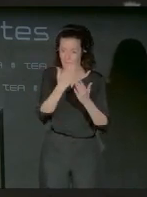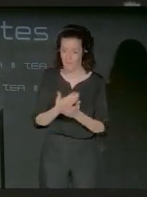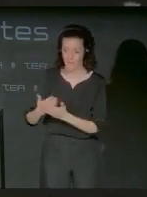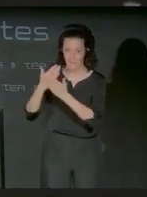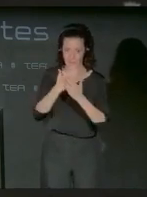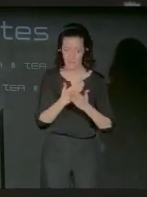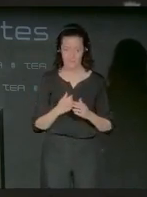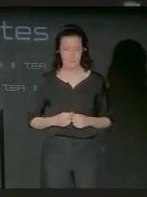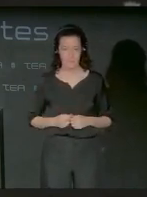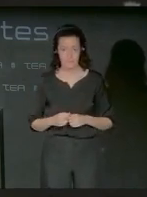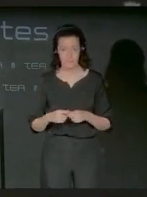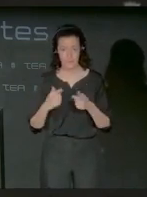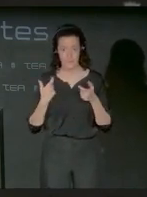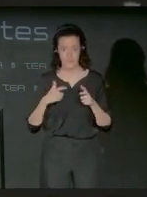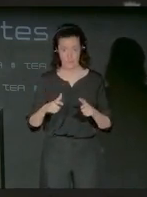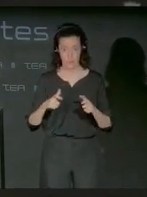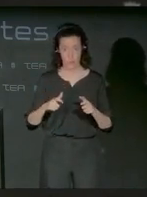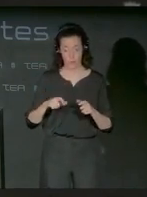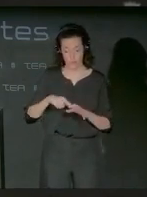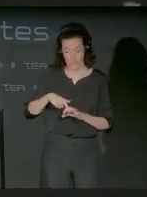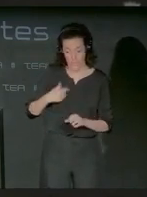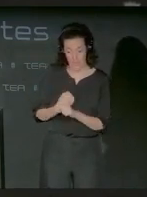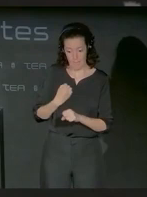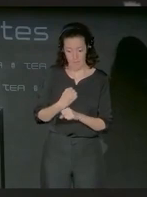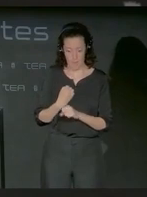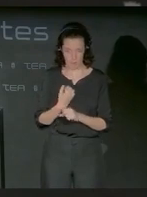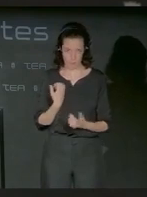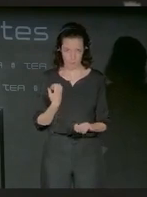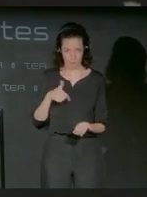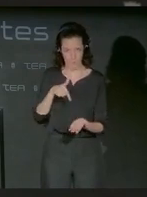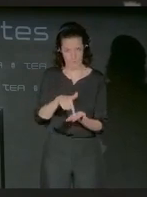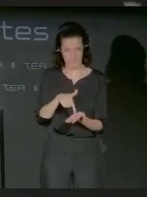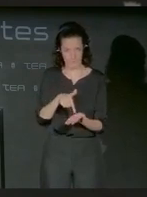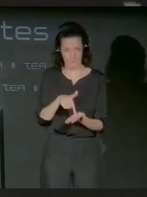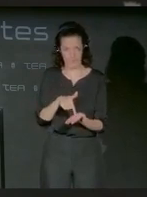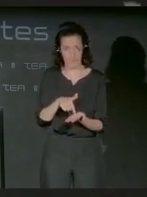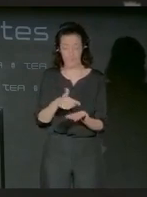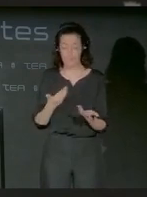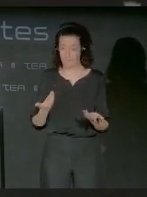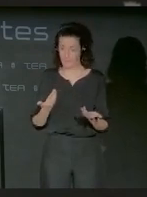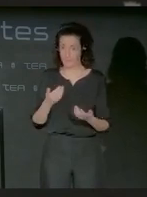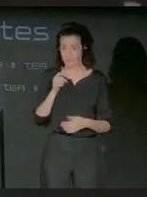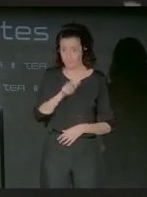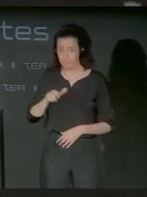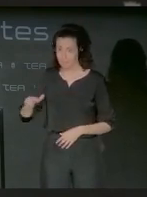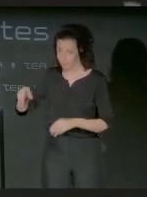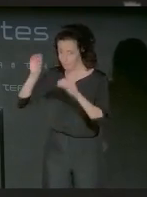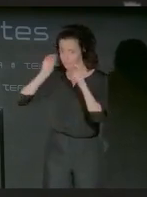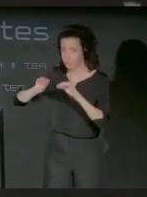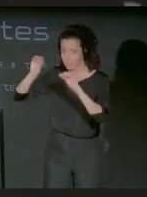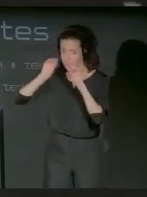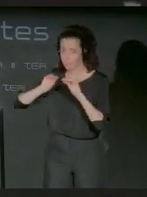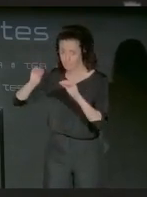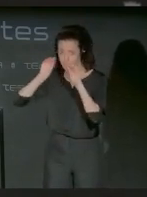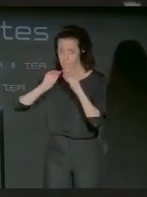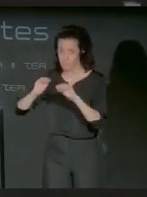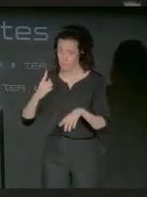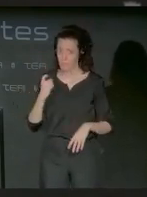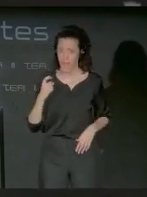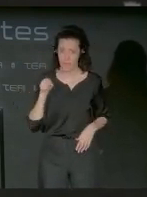es un sector exigente en términos de empleo con este de los videojuegos por lo que la formación debe ocupar un lugar preeminente